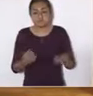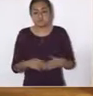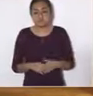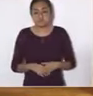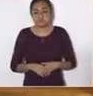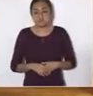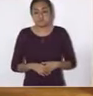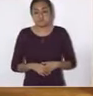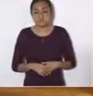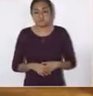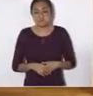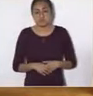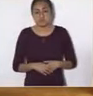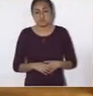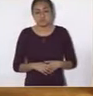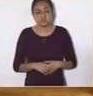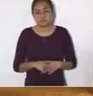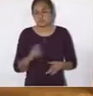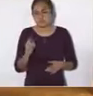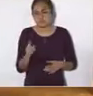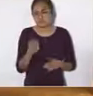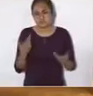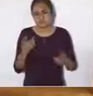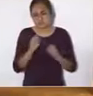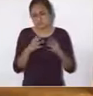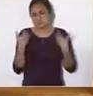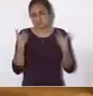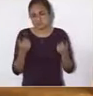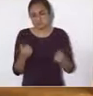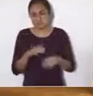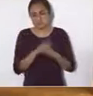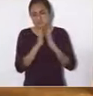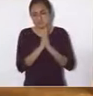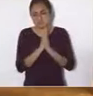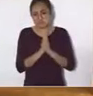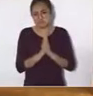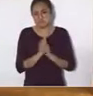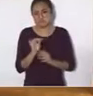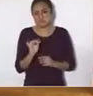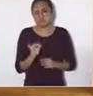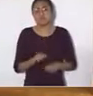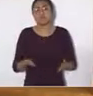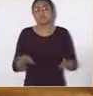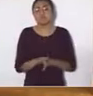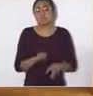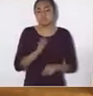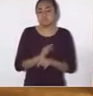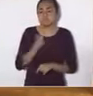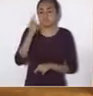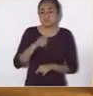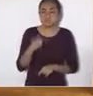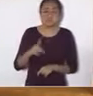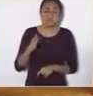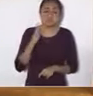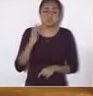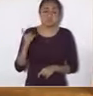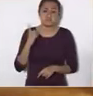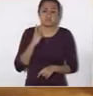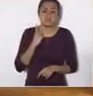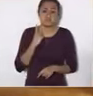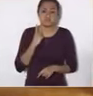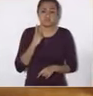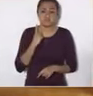no es así que quede perfectamente Claro sí la fórmula que aplicó el congreso